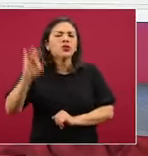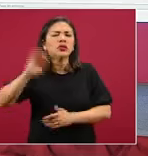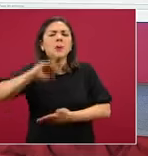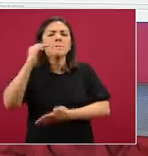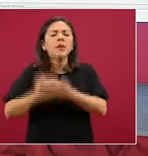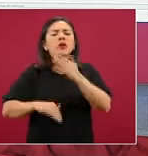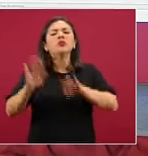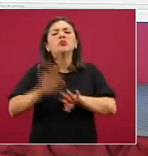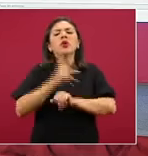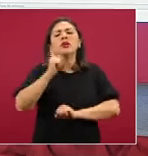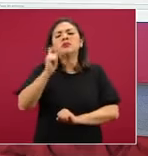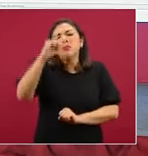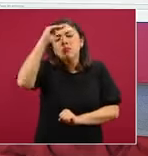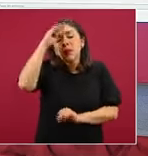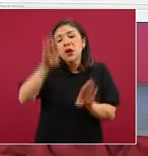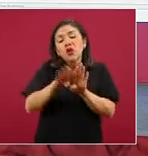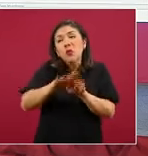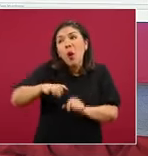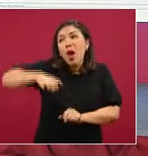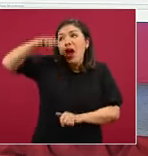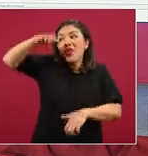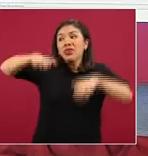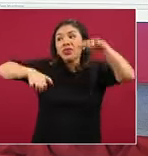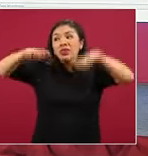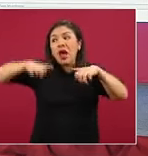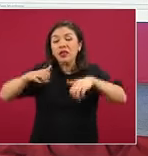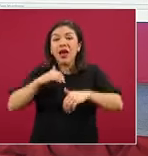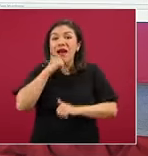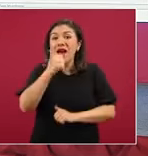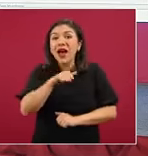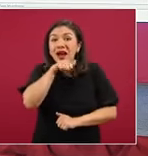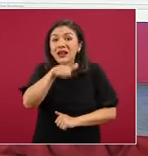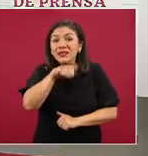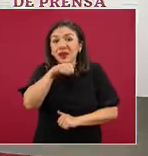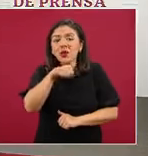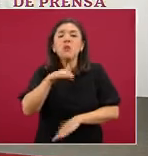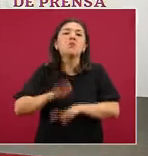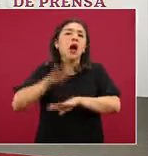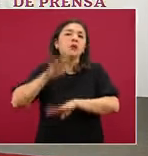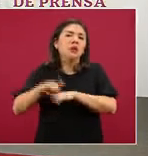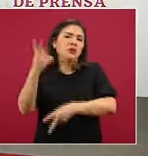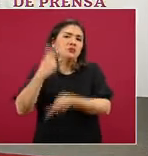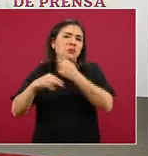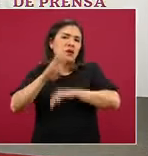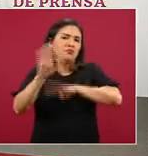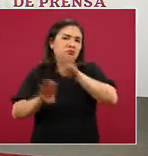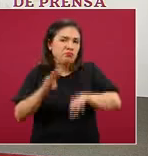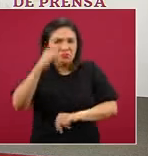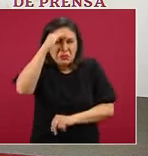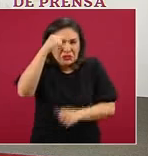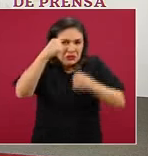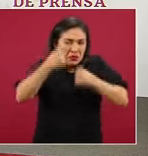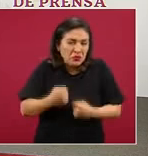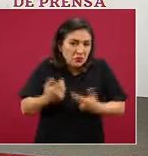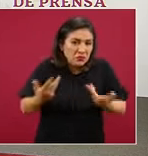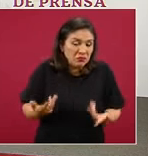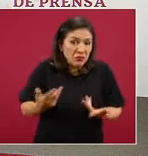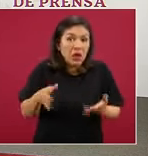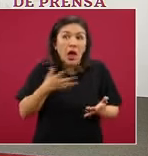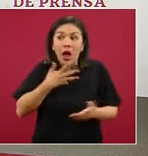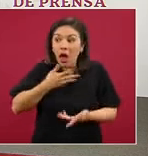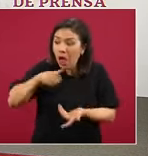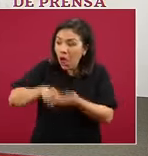se espera que en edades mayores tengamos una mayor mortalidad esperada y por lo tanto, aunque tiene un número